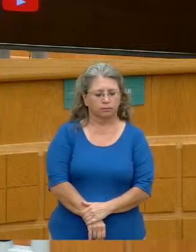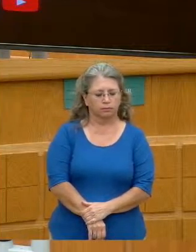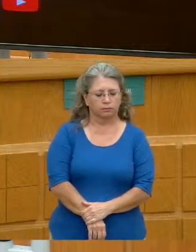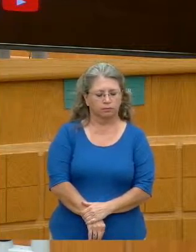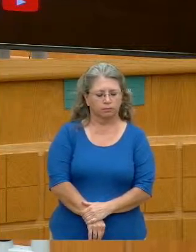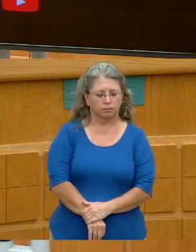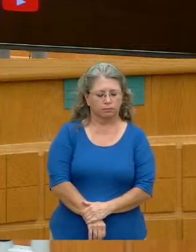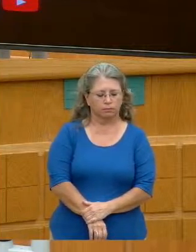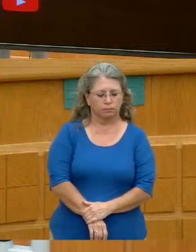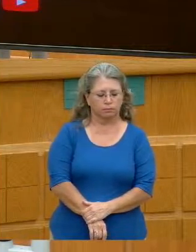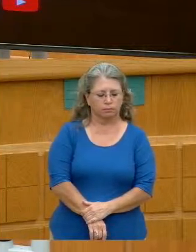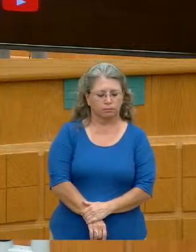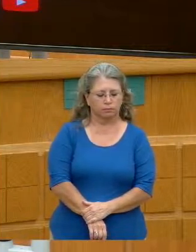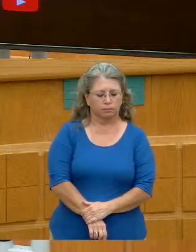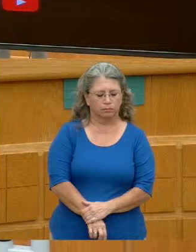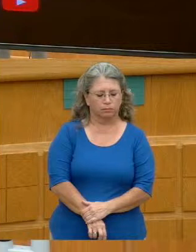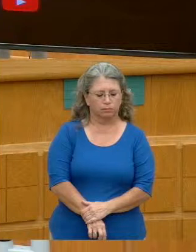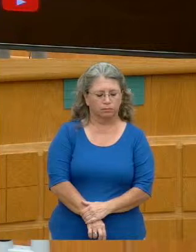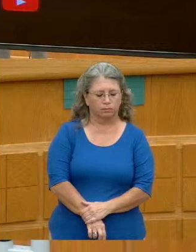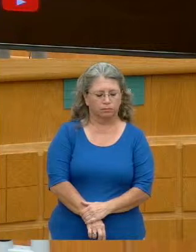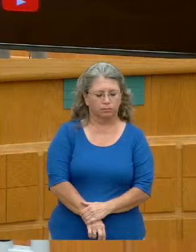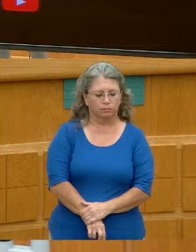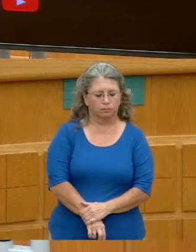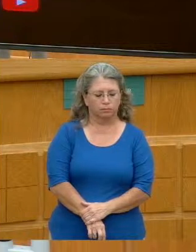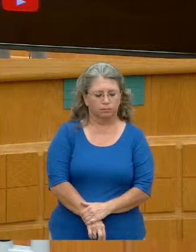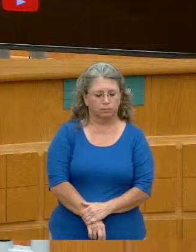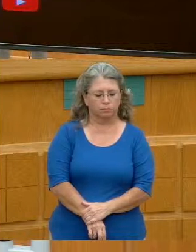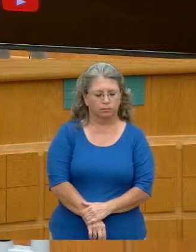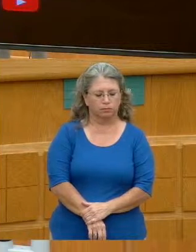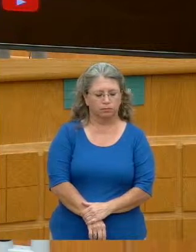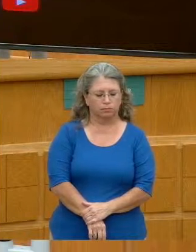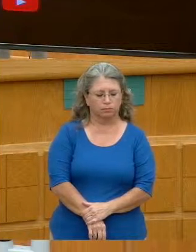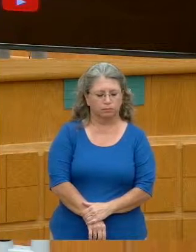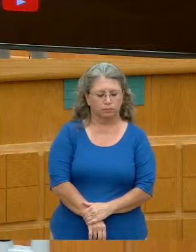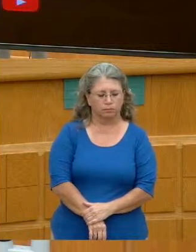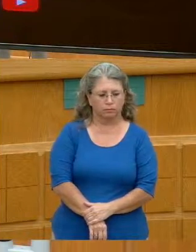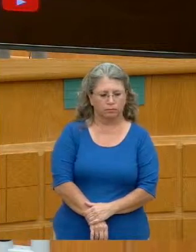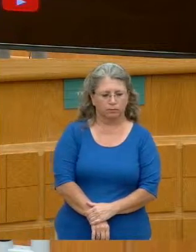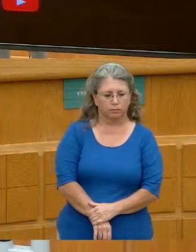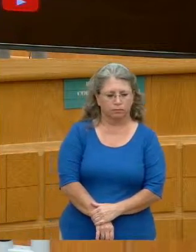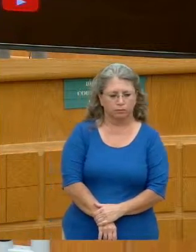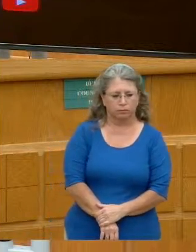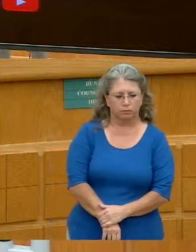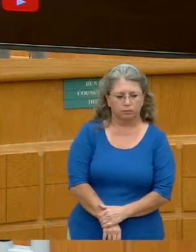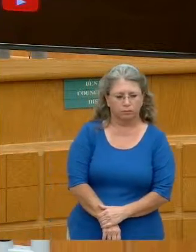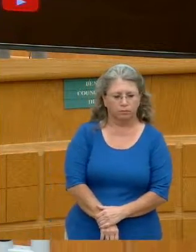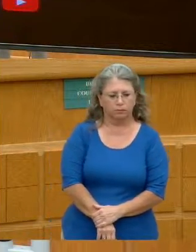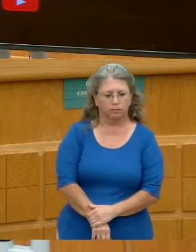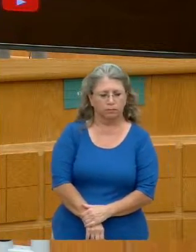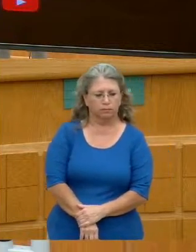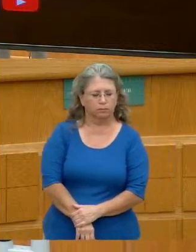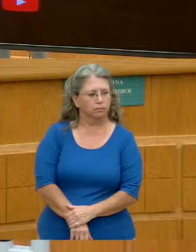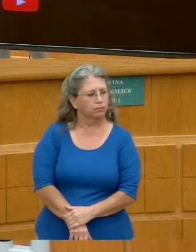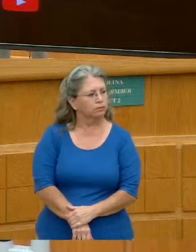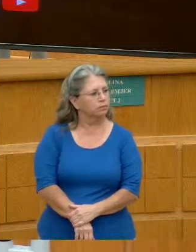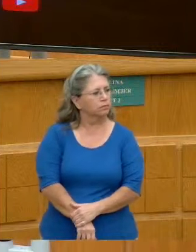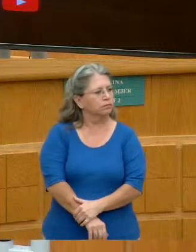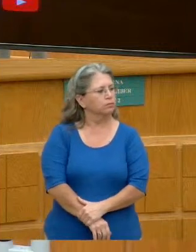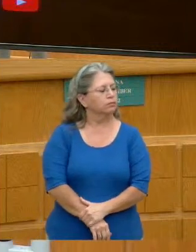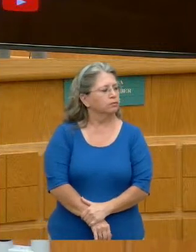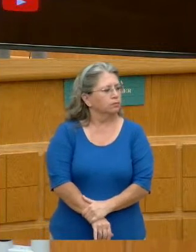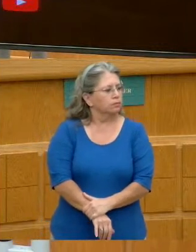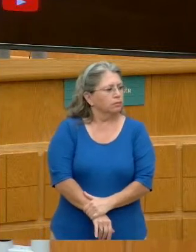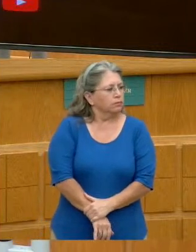para ayudar es primero ayudarse a sí mismo. Descanse, tome agua, come saludable. Y si las redes sociales le dan ansiedad, déjelas por unos